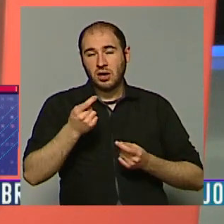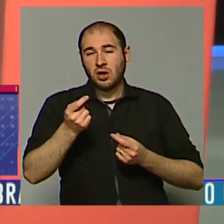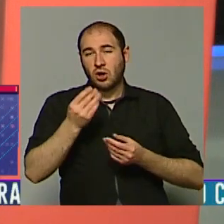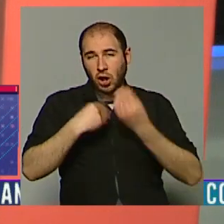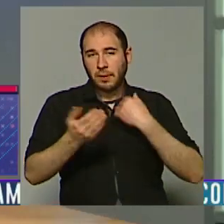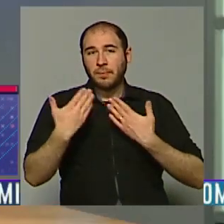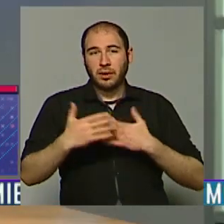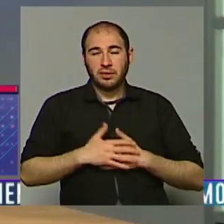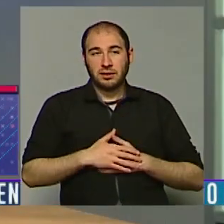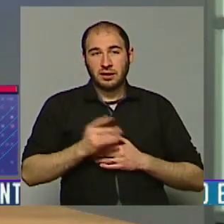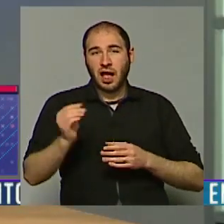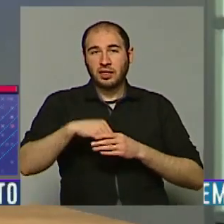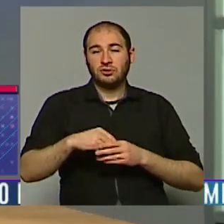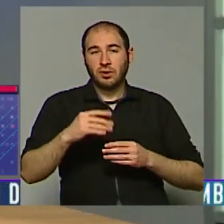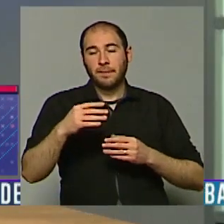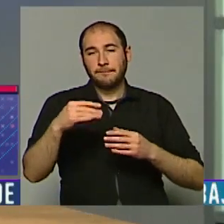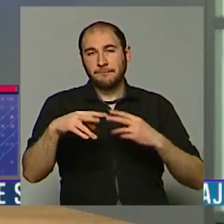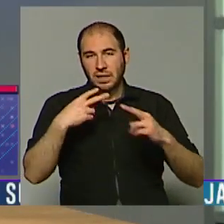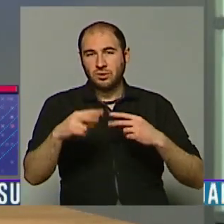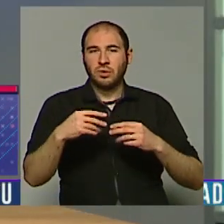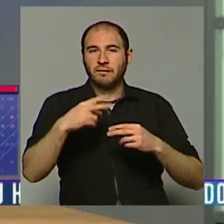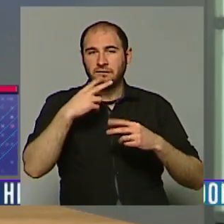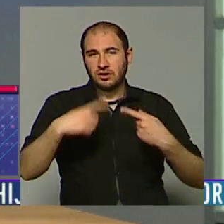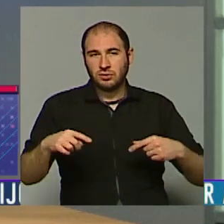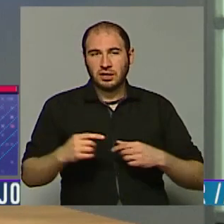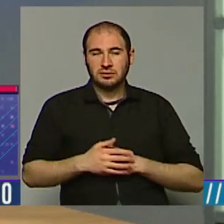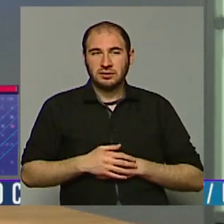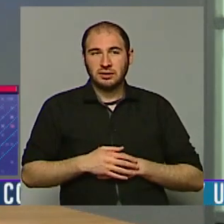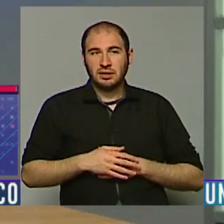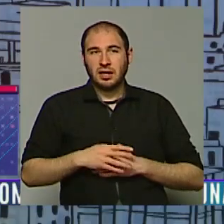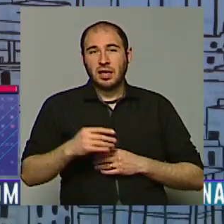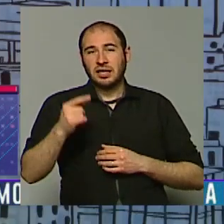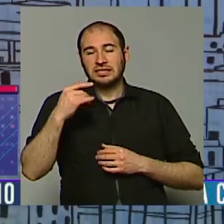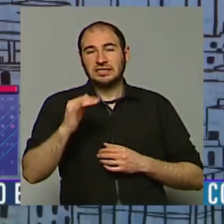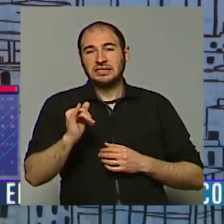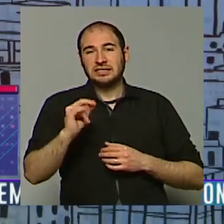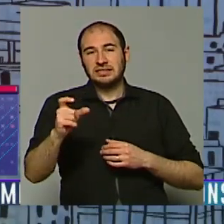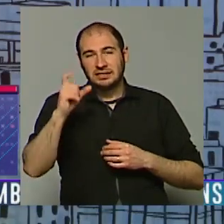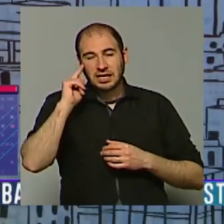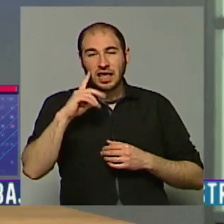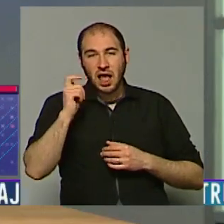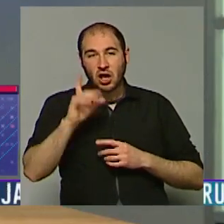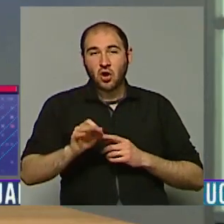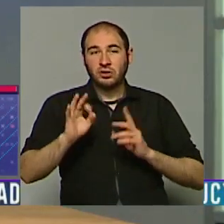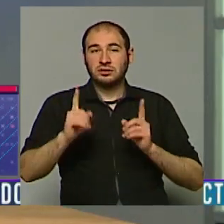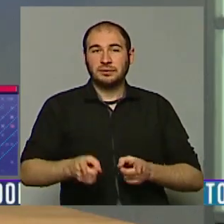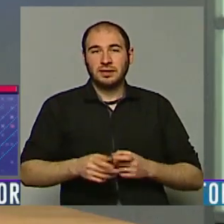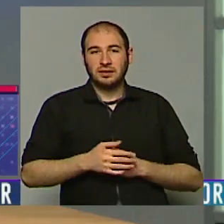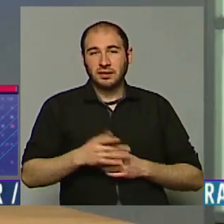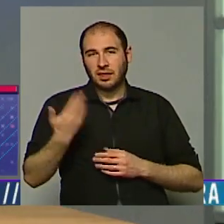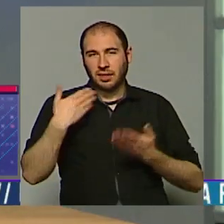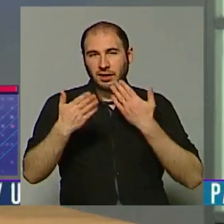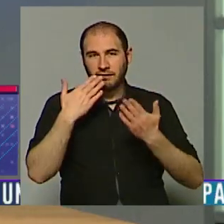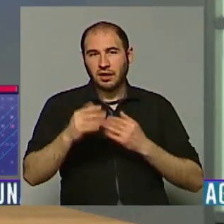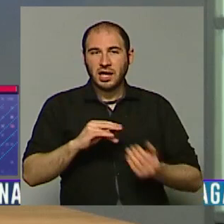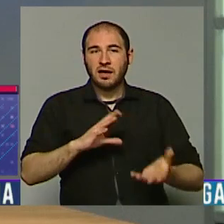que esté incluido el menú vegetariano, el vegano, bueno, el del celíaco, que sean esas opciones, porque también tiene que ver con lo que decíamos recién,